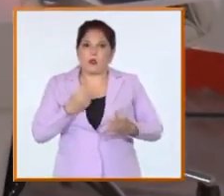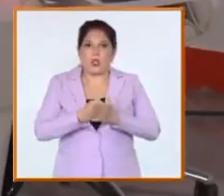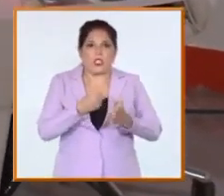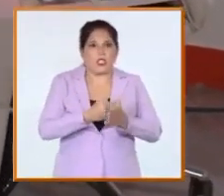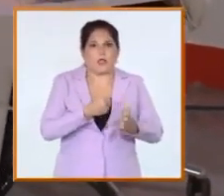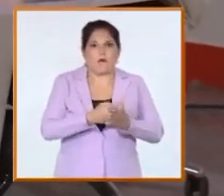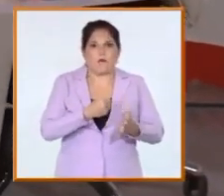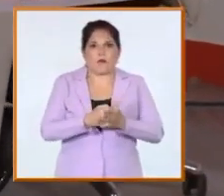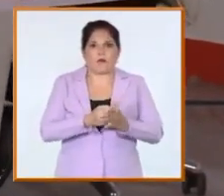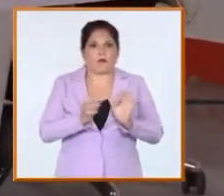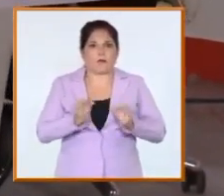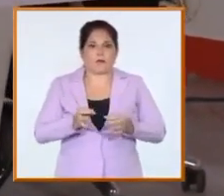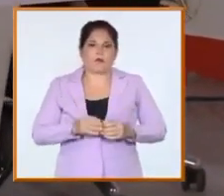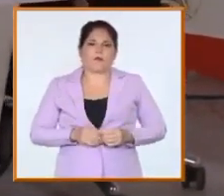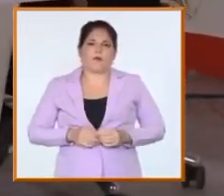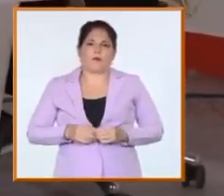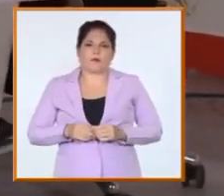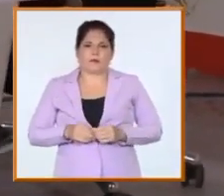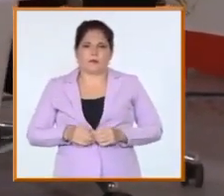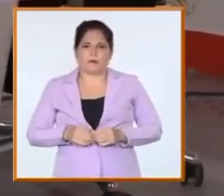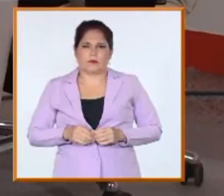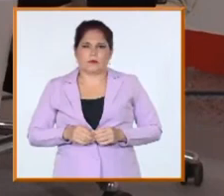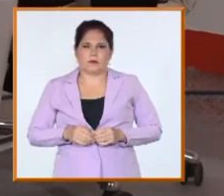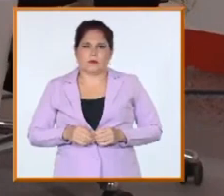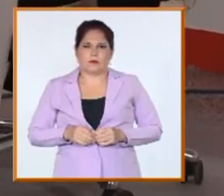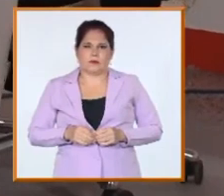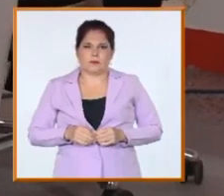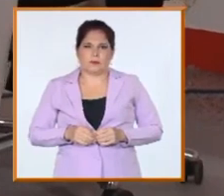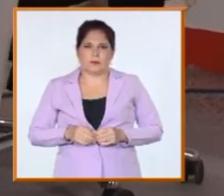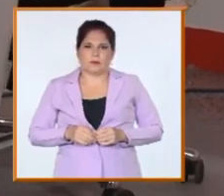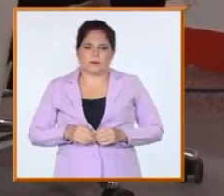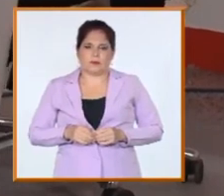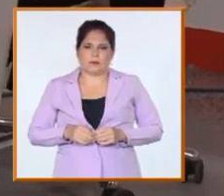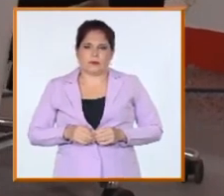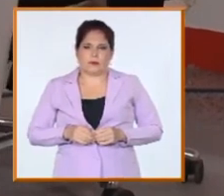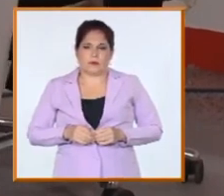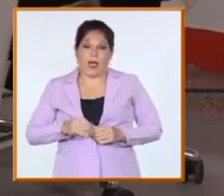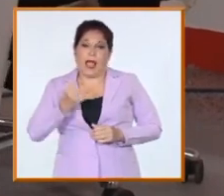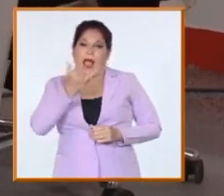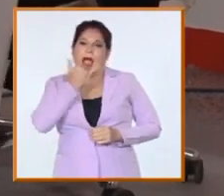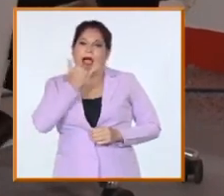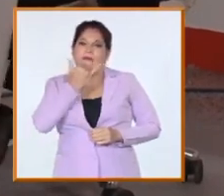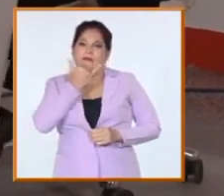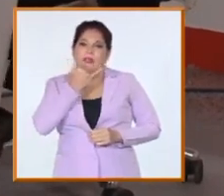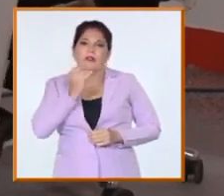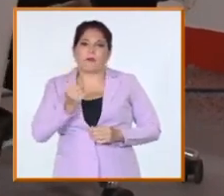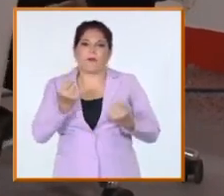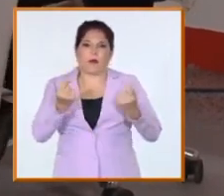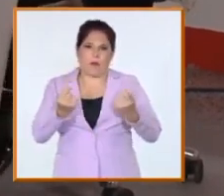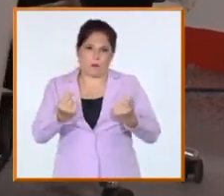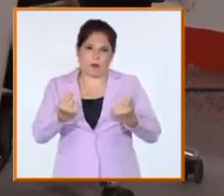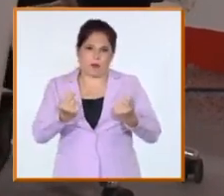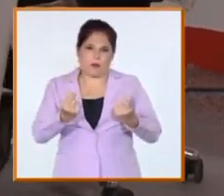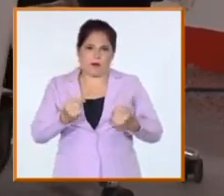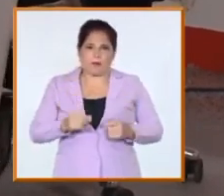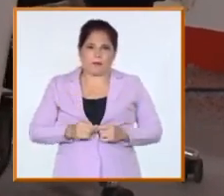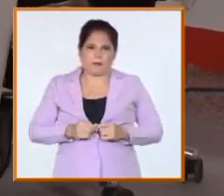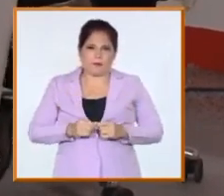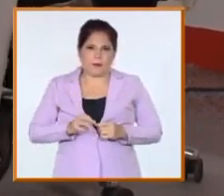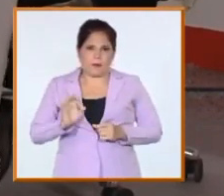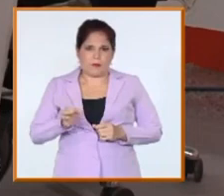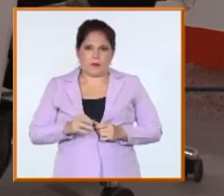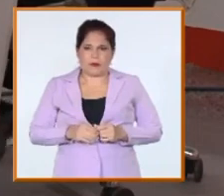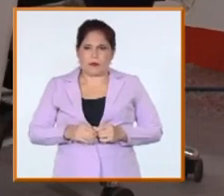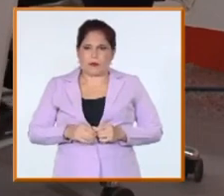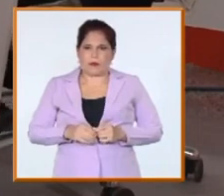un evento de esto siempre causa cambia las prioridades grandes daños a la economía y además exactamente tenemos que entonces